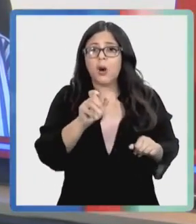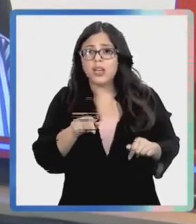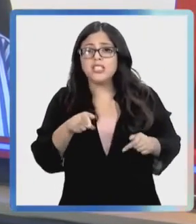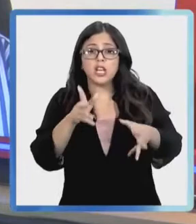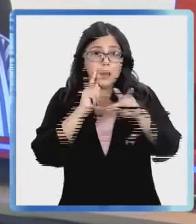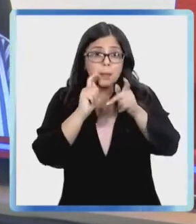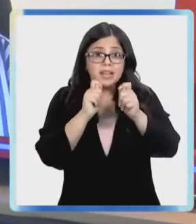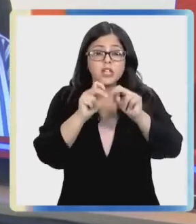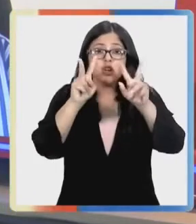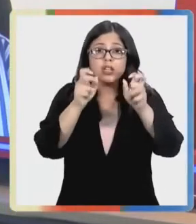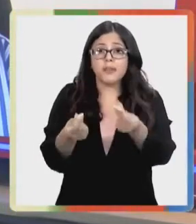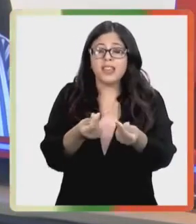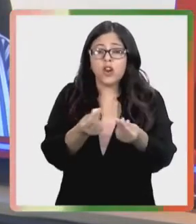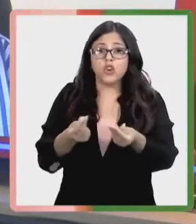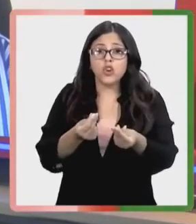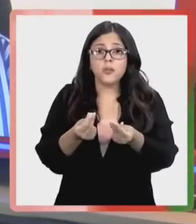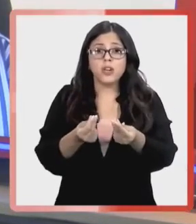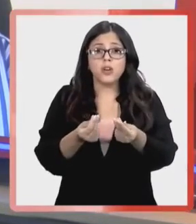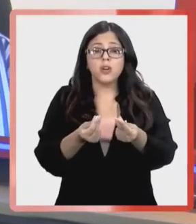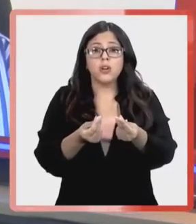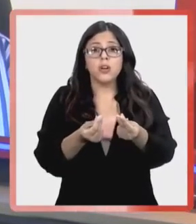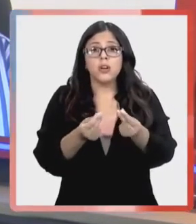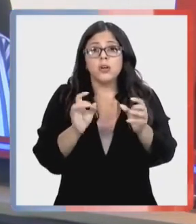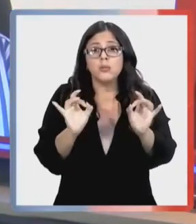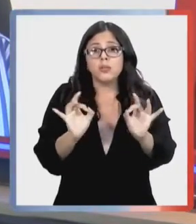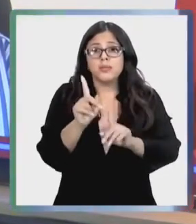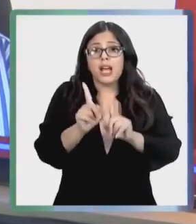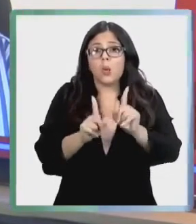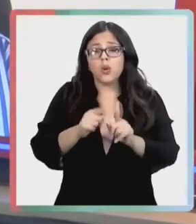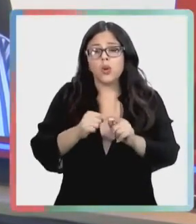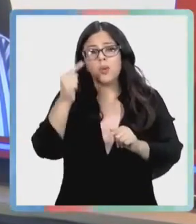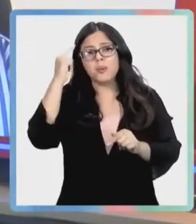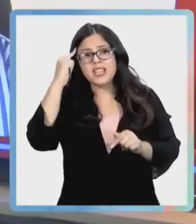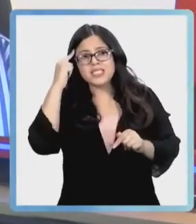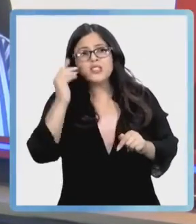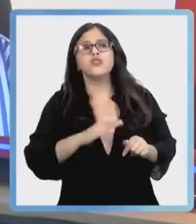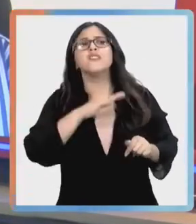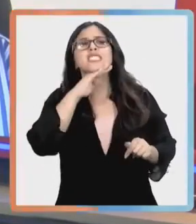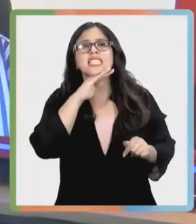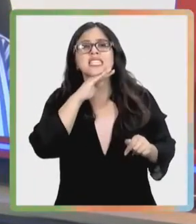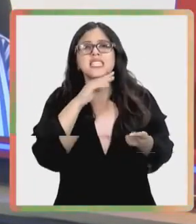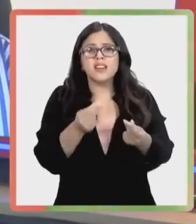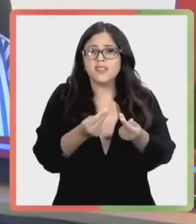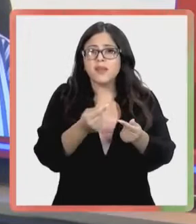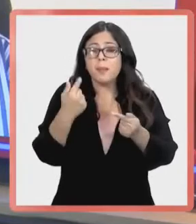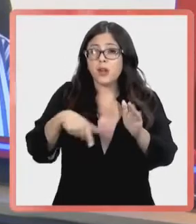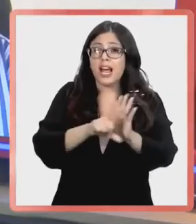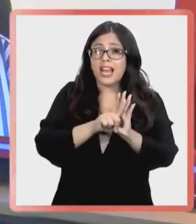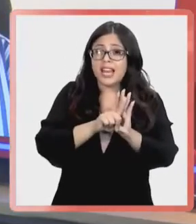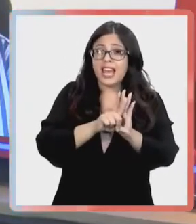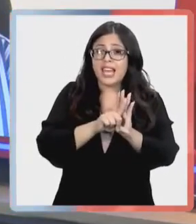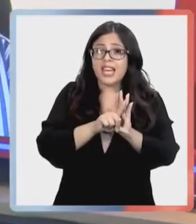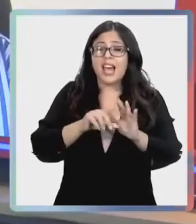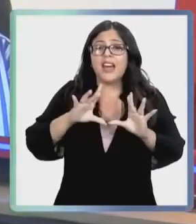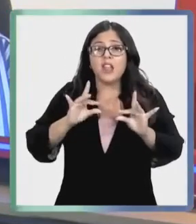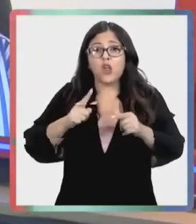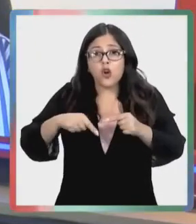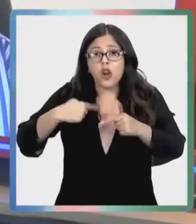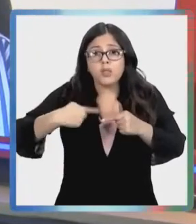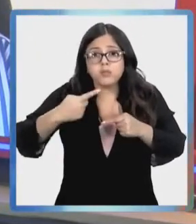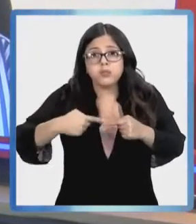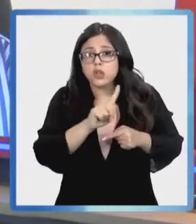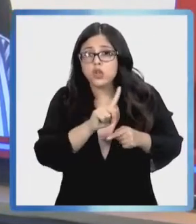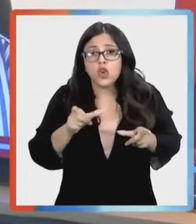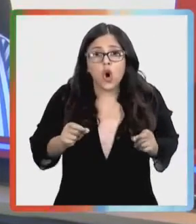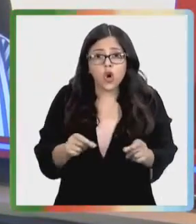estamos viviendo, ¿no? Desde el punto de vista económico, alguno dirá, ¿serán suficientes los recursos? Usted nos decía, esta ley de la fibromialgia y los dolores crónicos